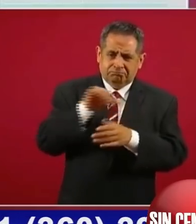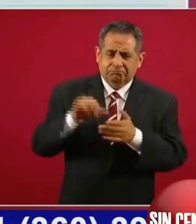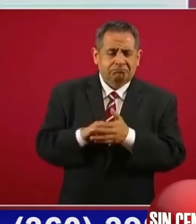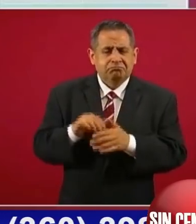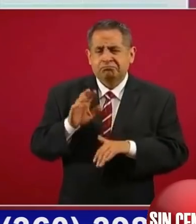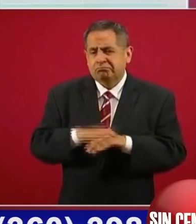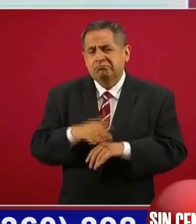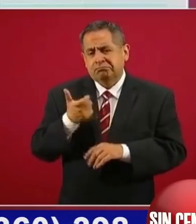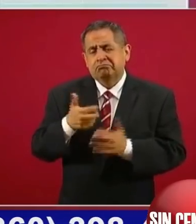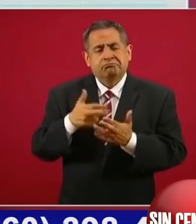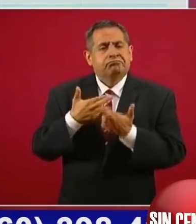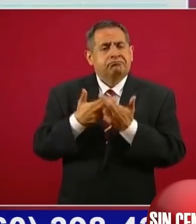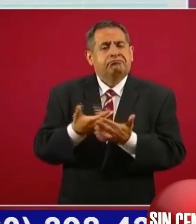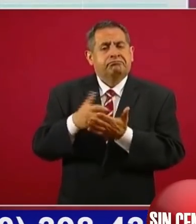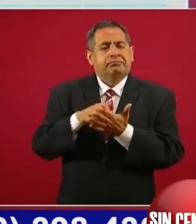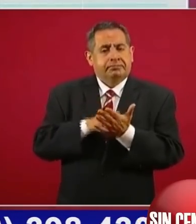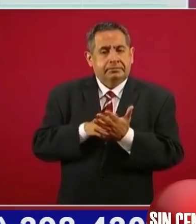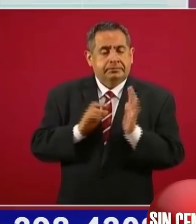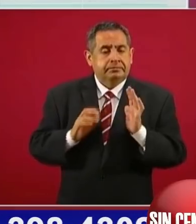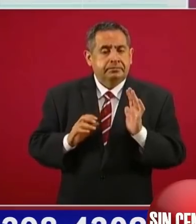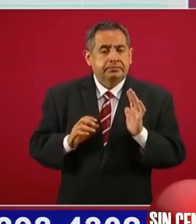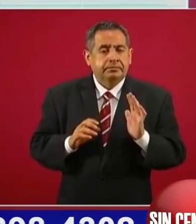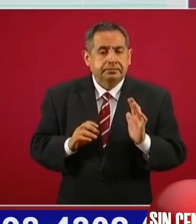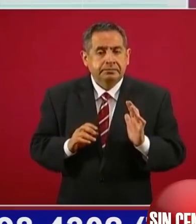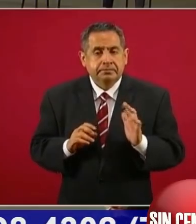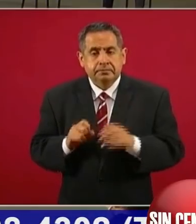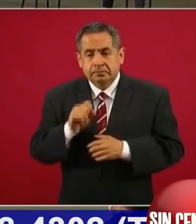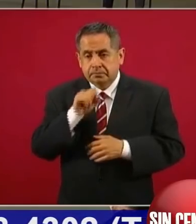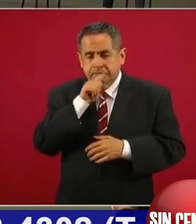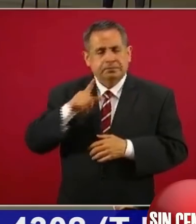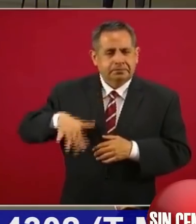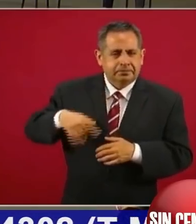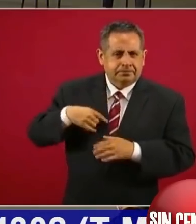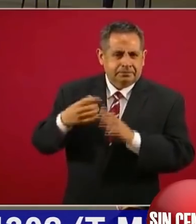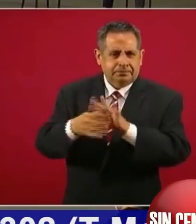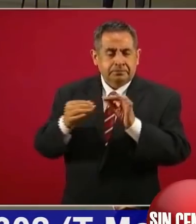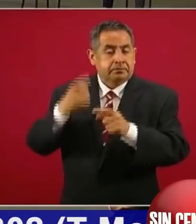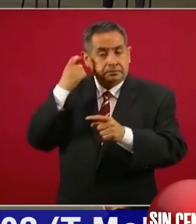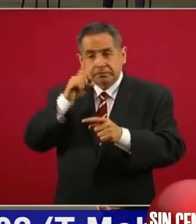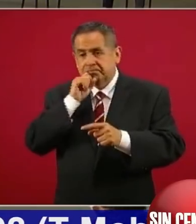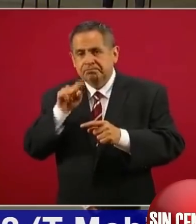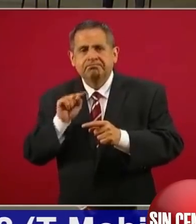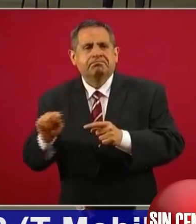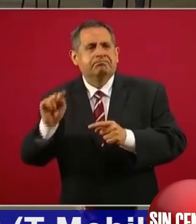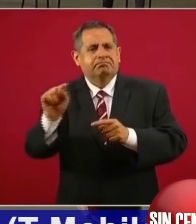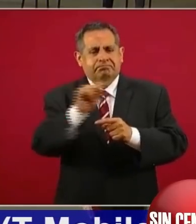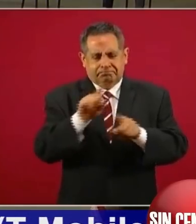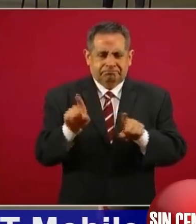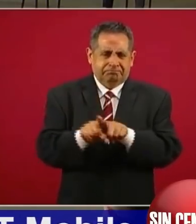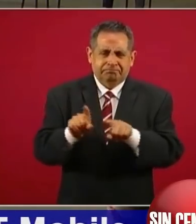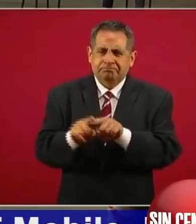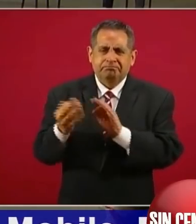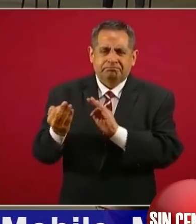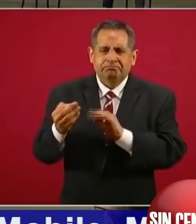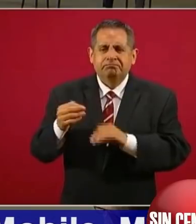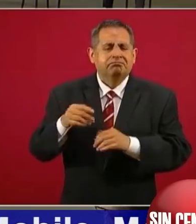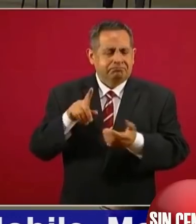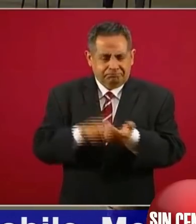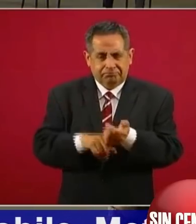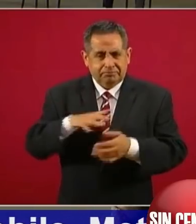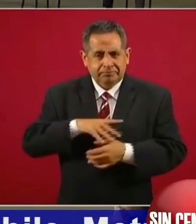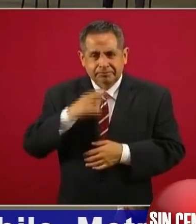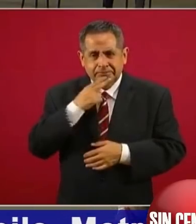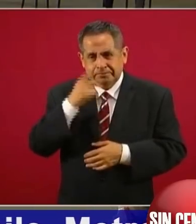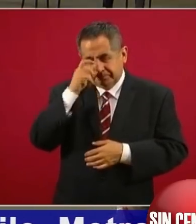céntrica, no solo estos a los que me refería, también a Querétaro y a los demás aeropuertos de la zona circunvencina,